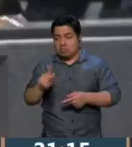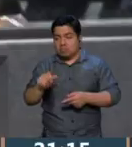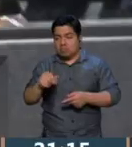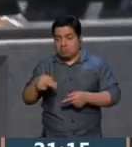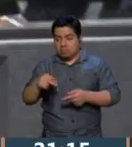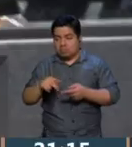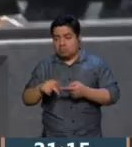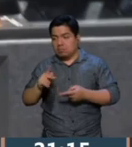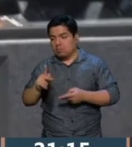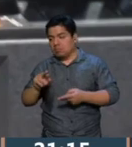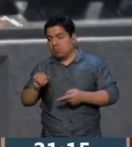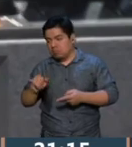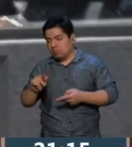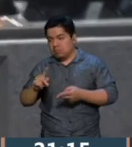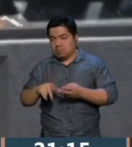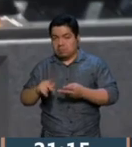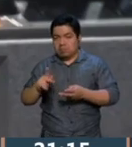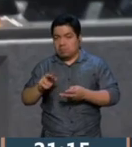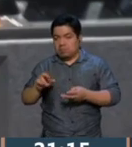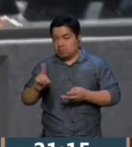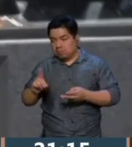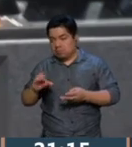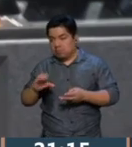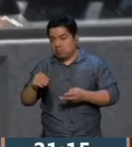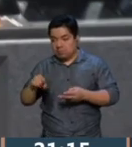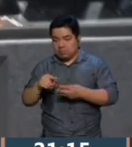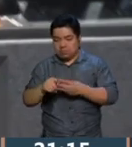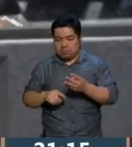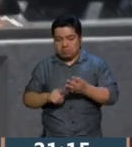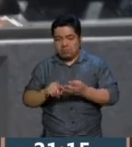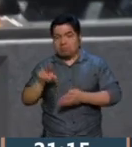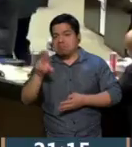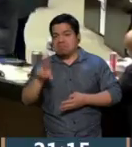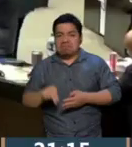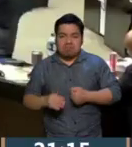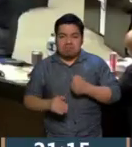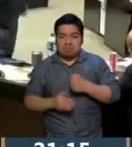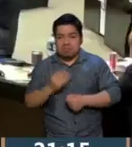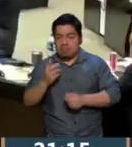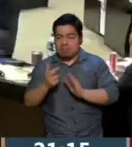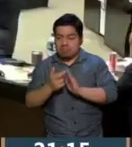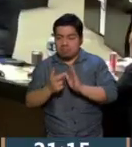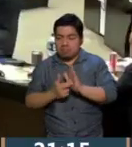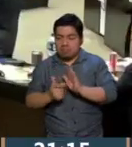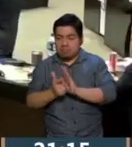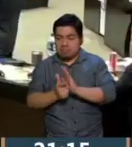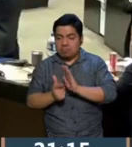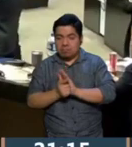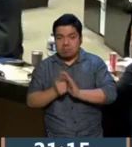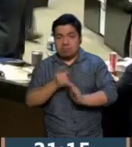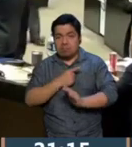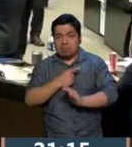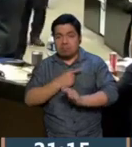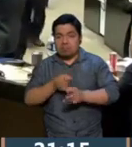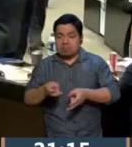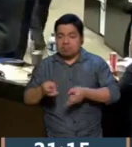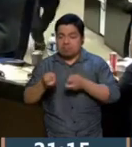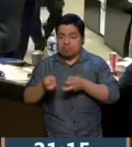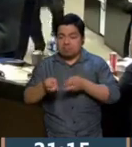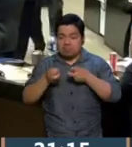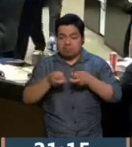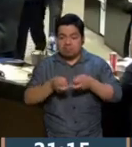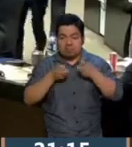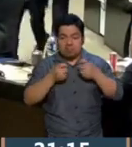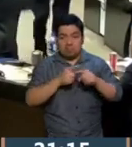PRI, PRD y Movimiento Ciudadano se opusieron a él tras señalar que la reforma tiene como objetivo el robo de los ahorros de